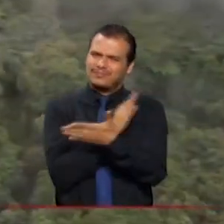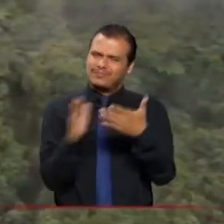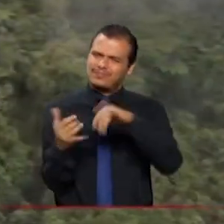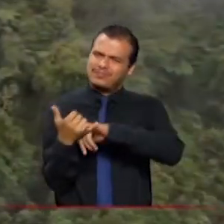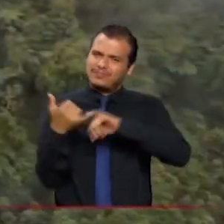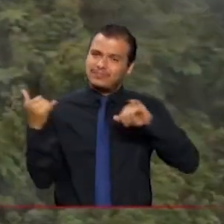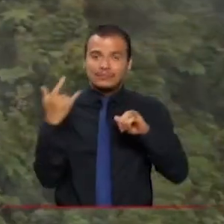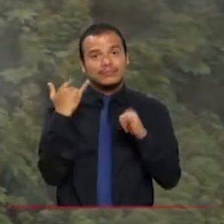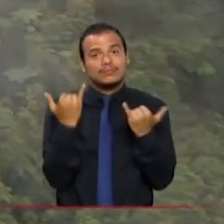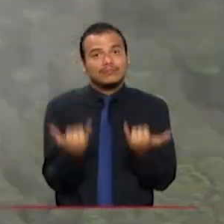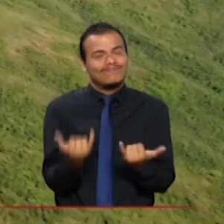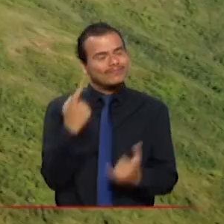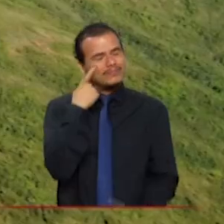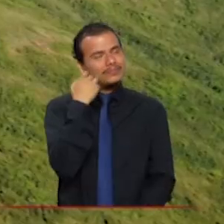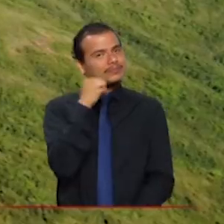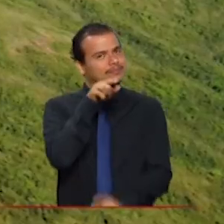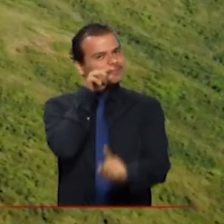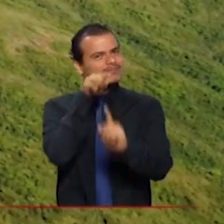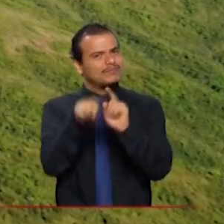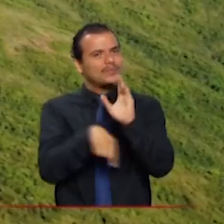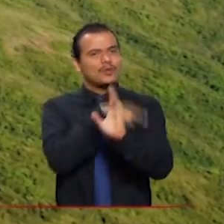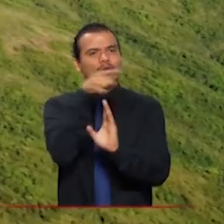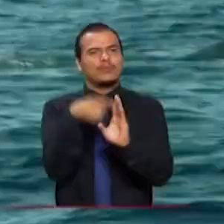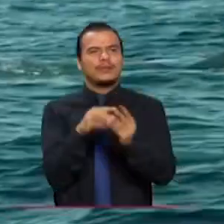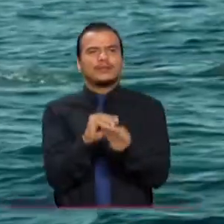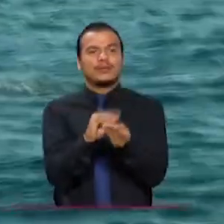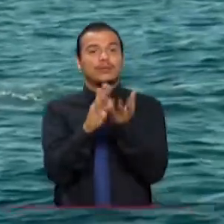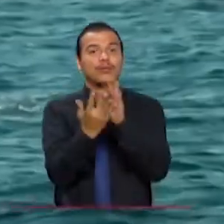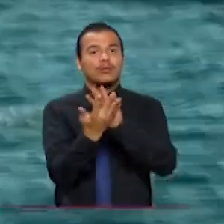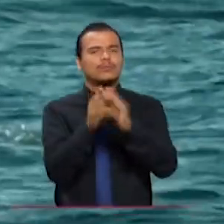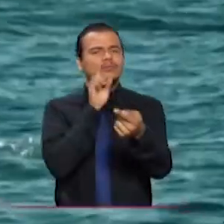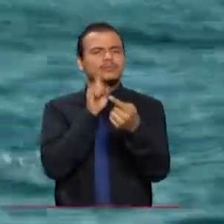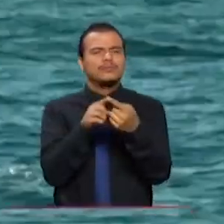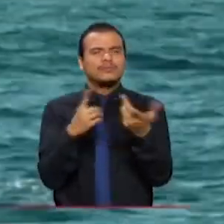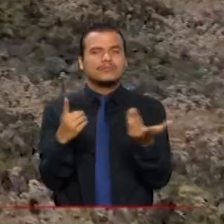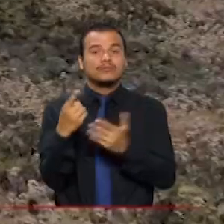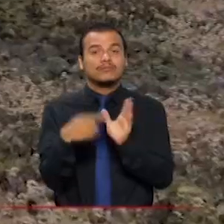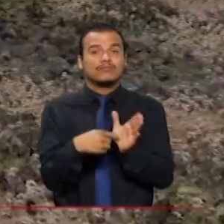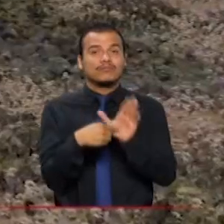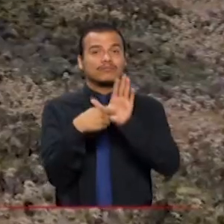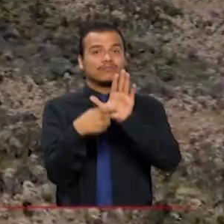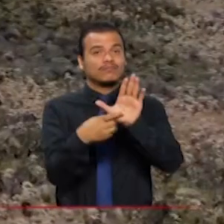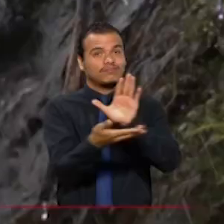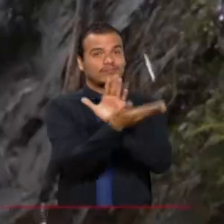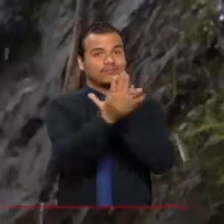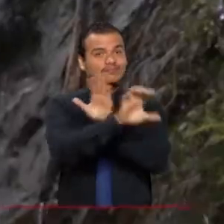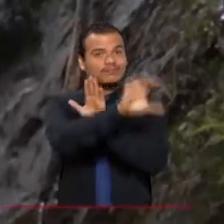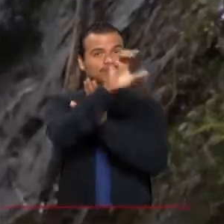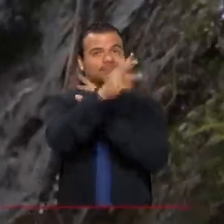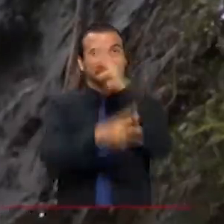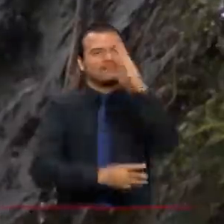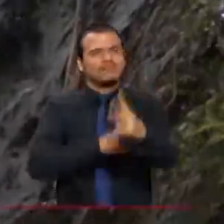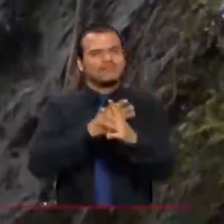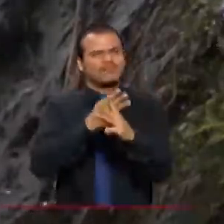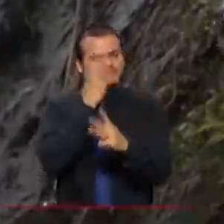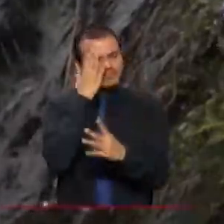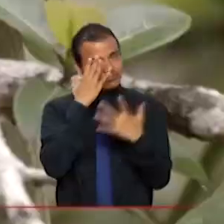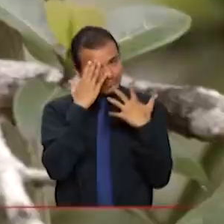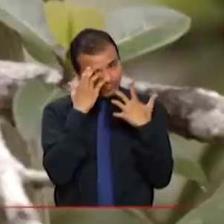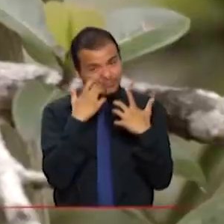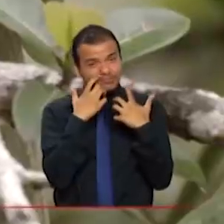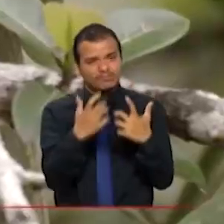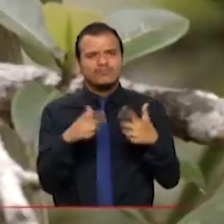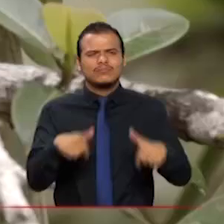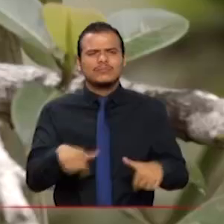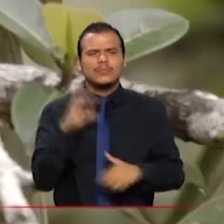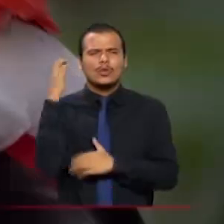COP sea un éxito. Es muy importante que le mostremos al mundo que Colombia es un país inmensamente